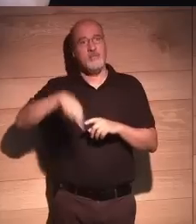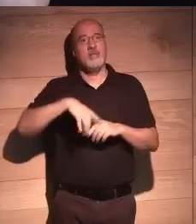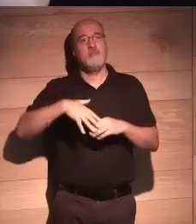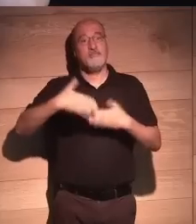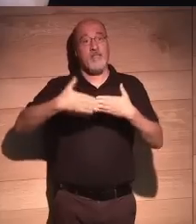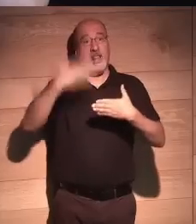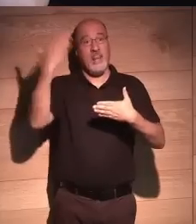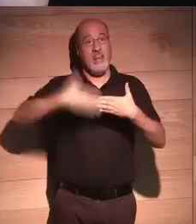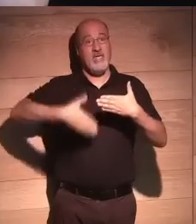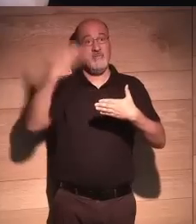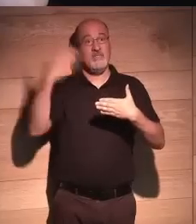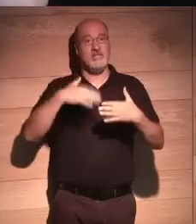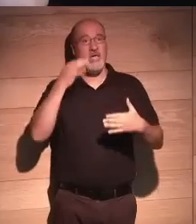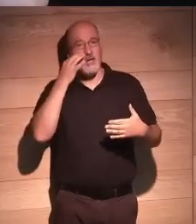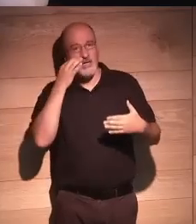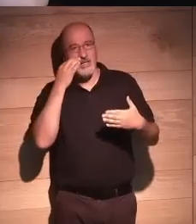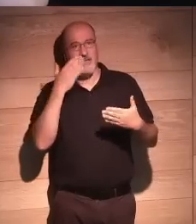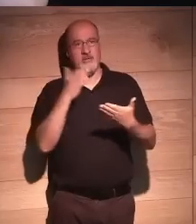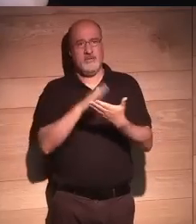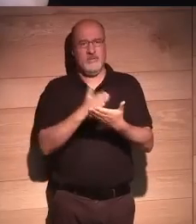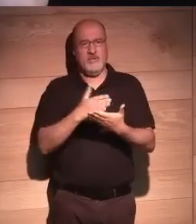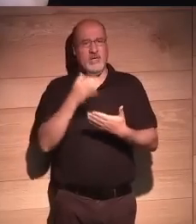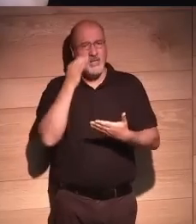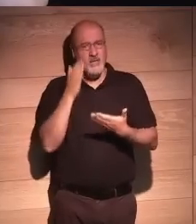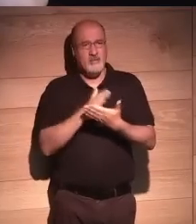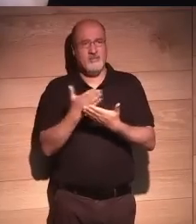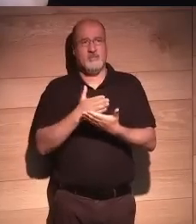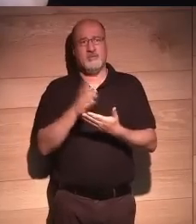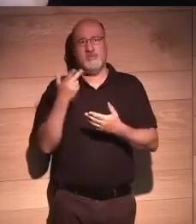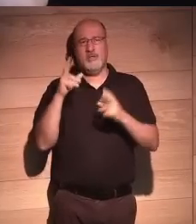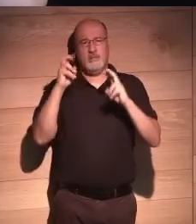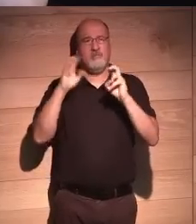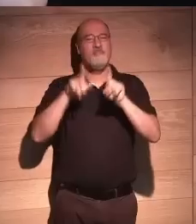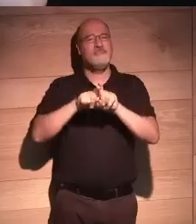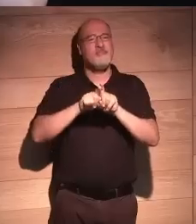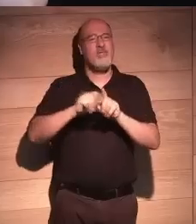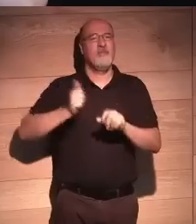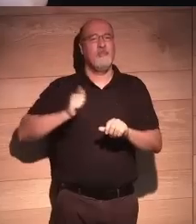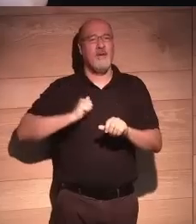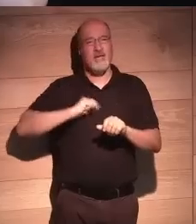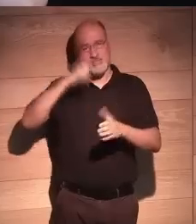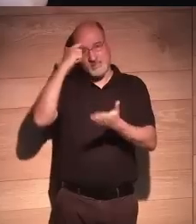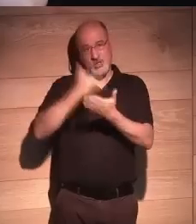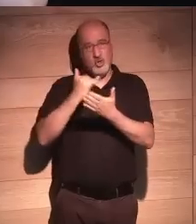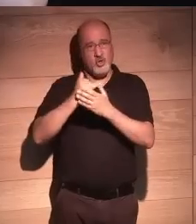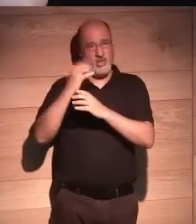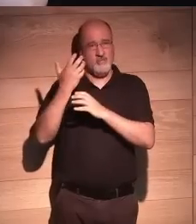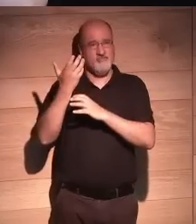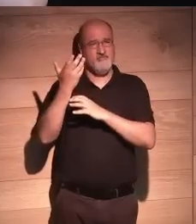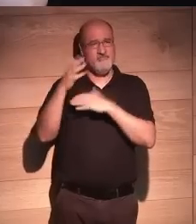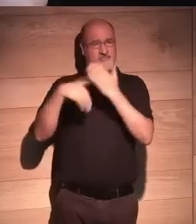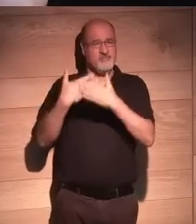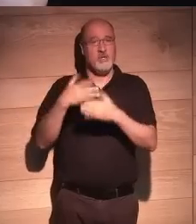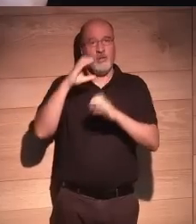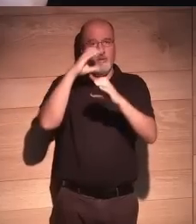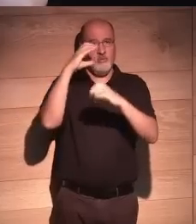realidad, que es un programa que nadie entendió muy bien por qué lo hacía o porque no me pegaba nada, que era de parapsicología y tal. Yo pedí que hubiera un científico siempre de